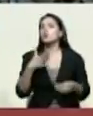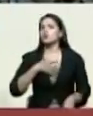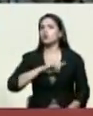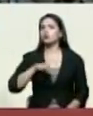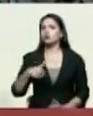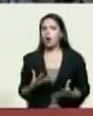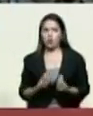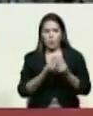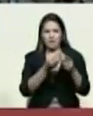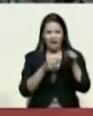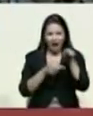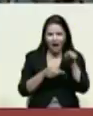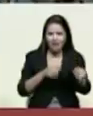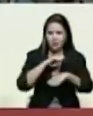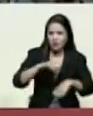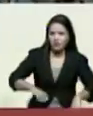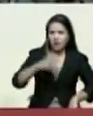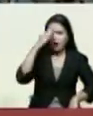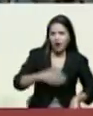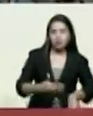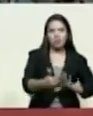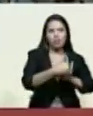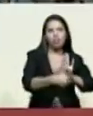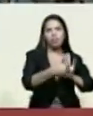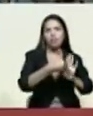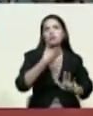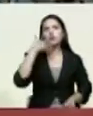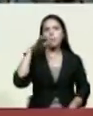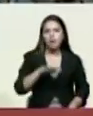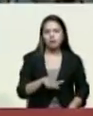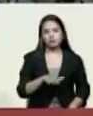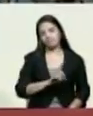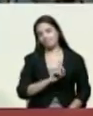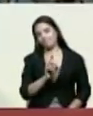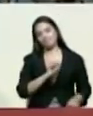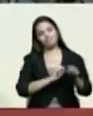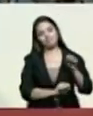este pueblo, a esta Fuerza Armada que nos asesinó hace 3 años?